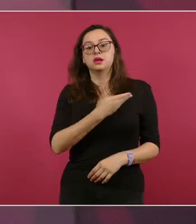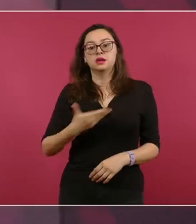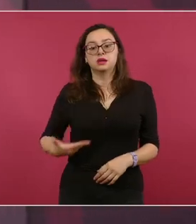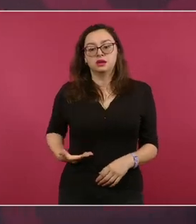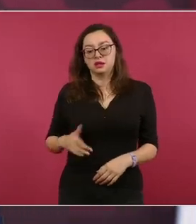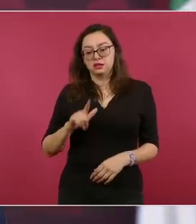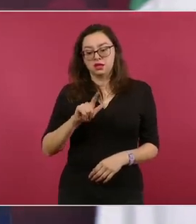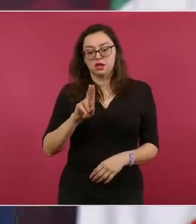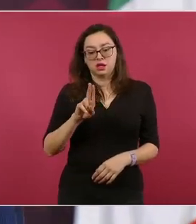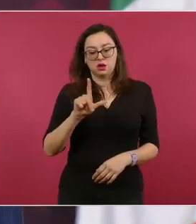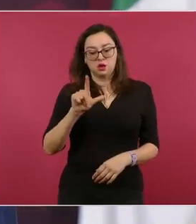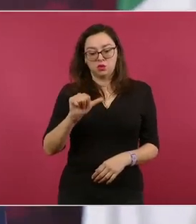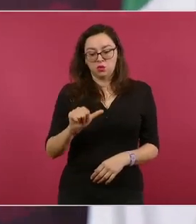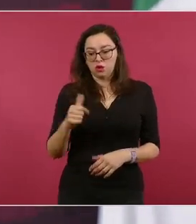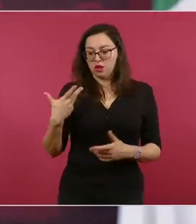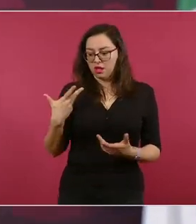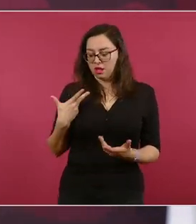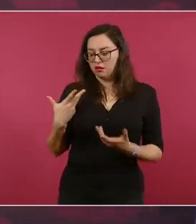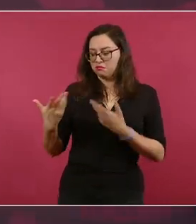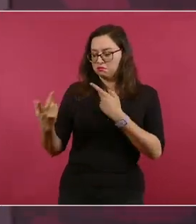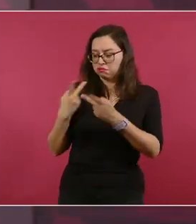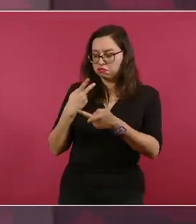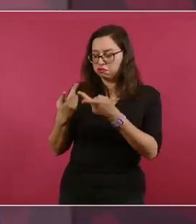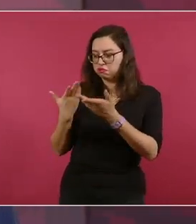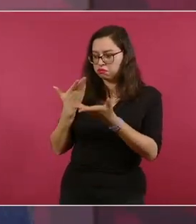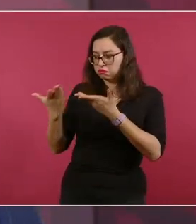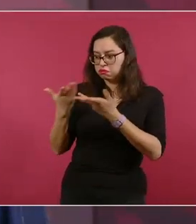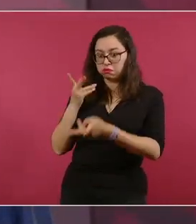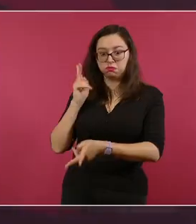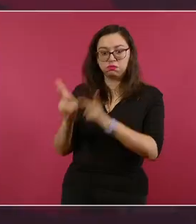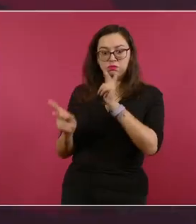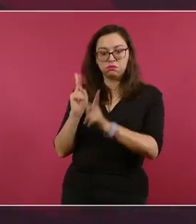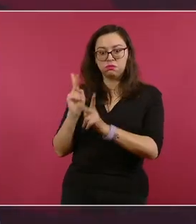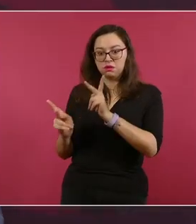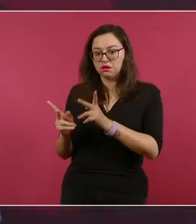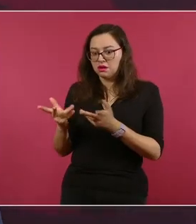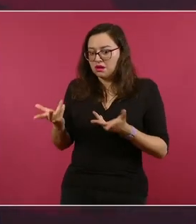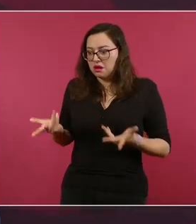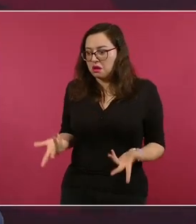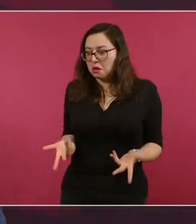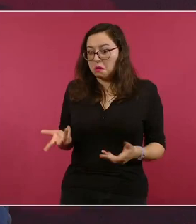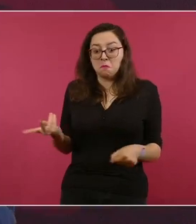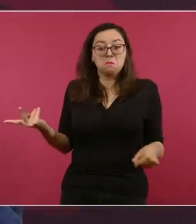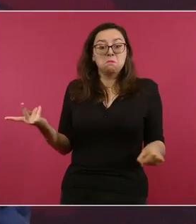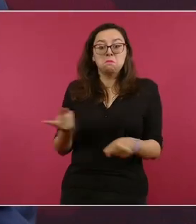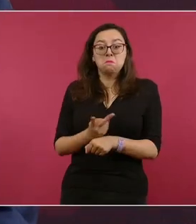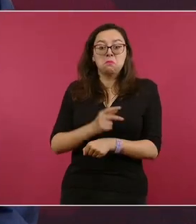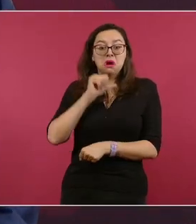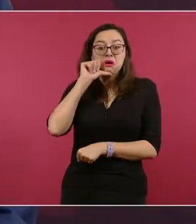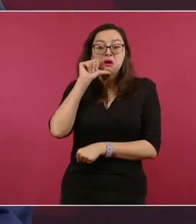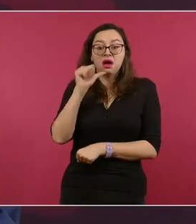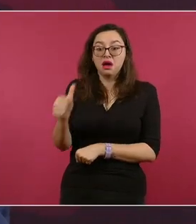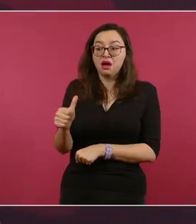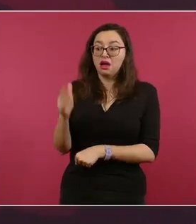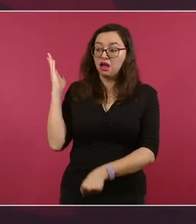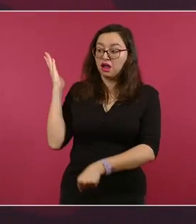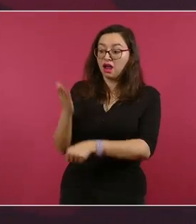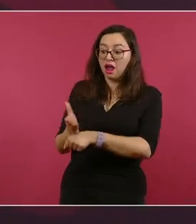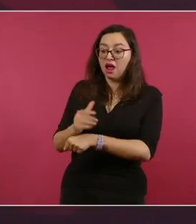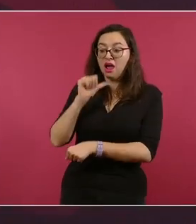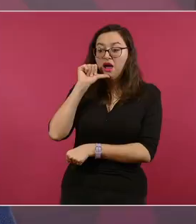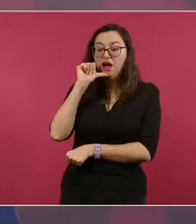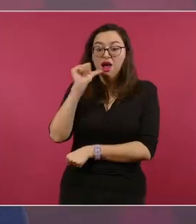hablábamos que si no se pone orden y si no se respeta el derecho internacional, pues ya va a ser el mundo de